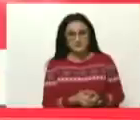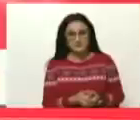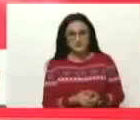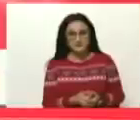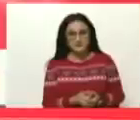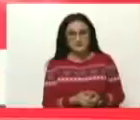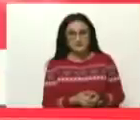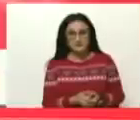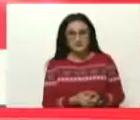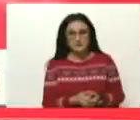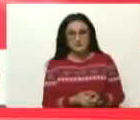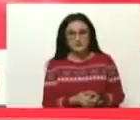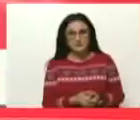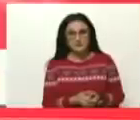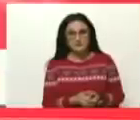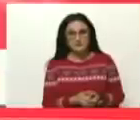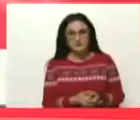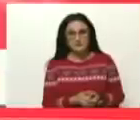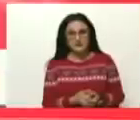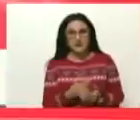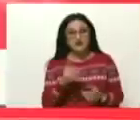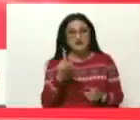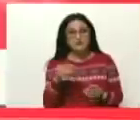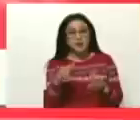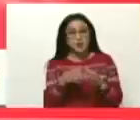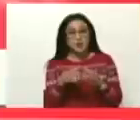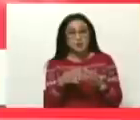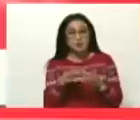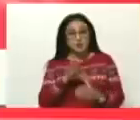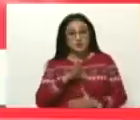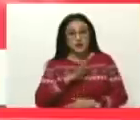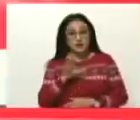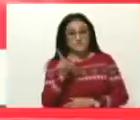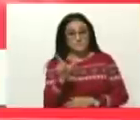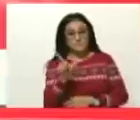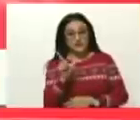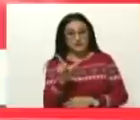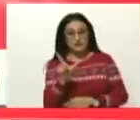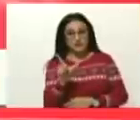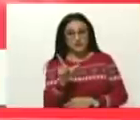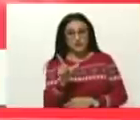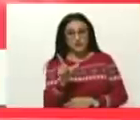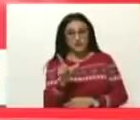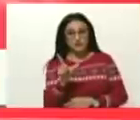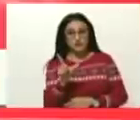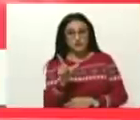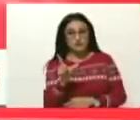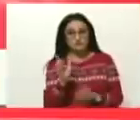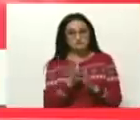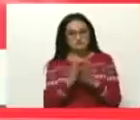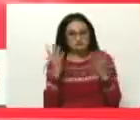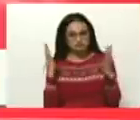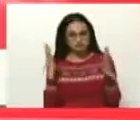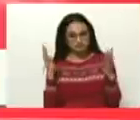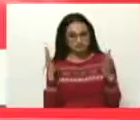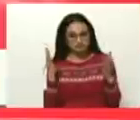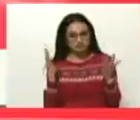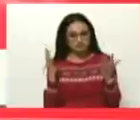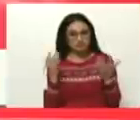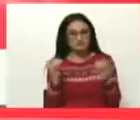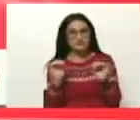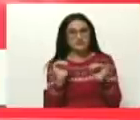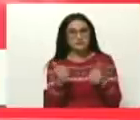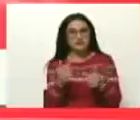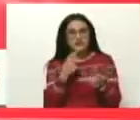que se realizó. Además, el Partido Socialista Unido de Venezuela aplaude el reinicio